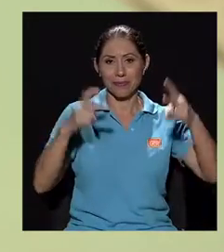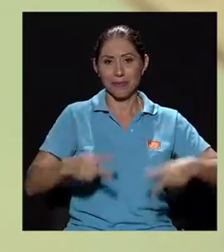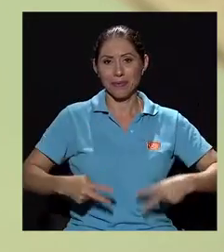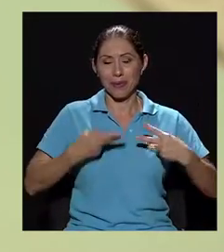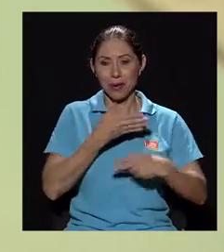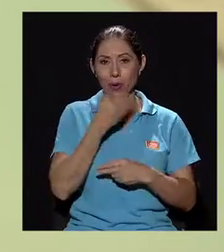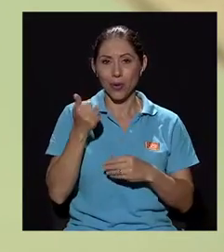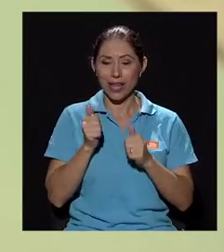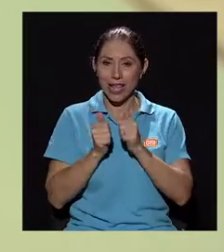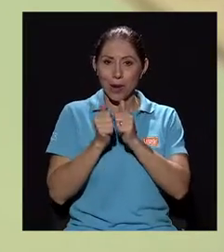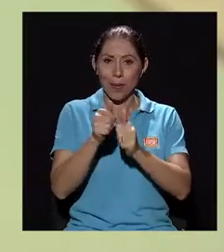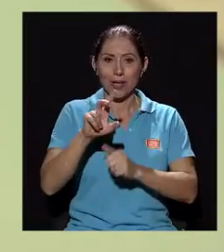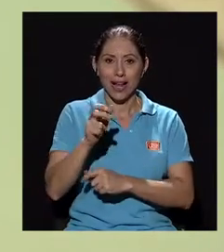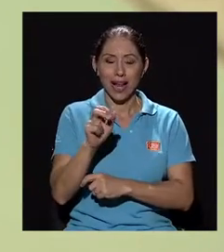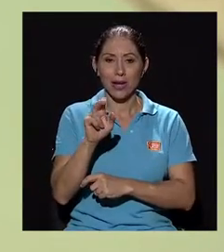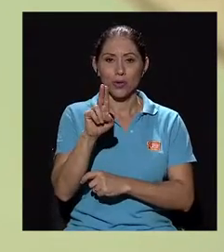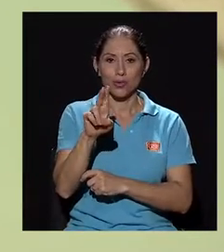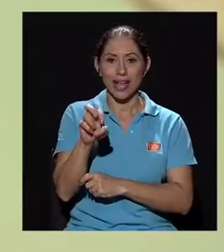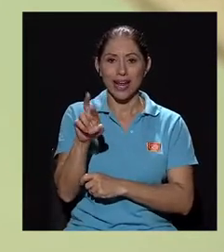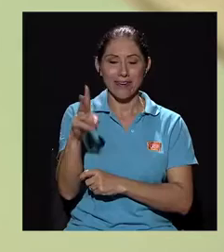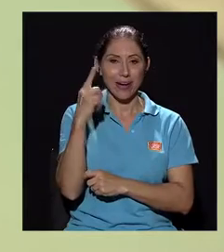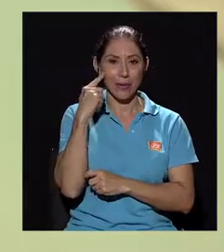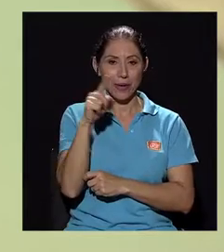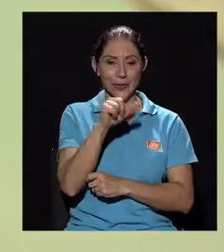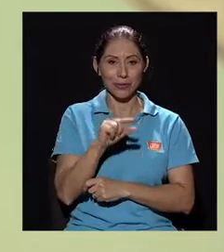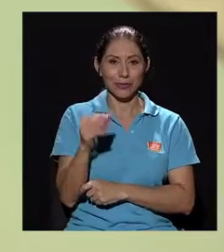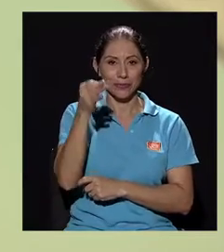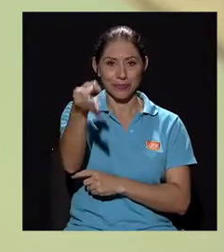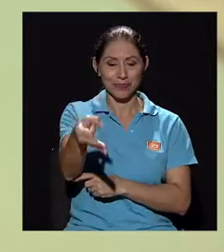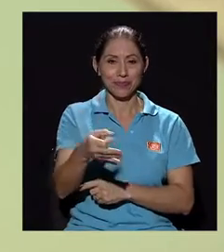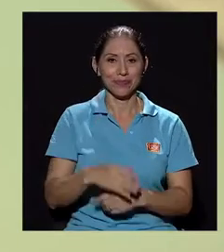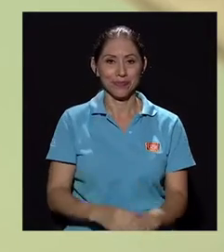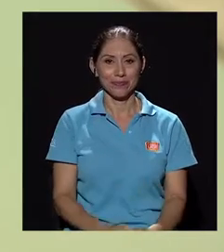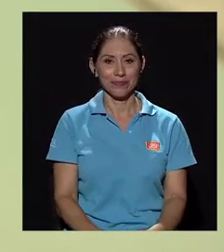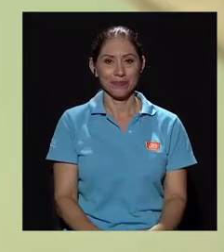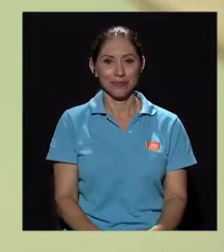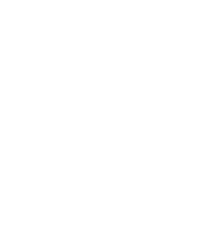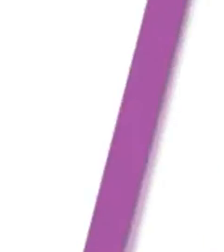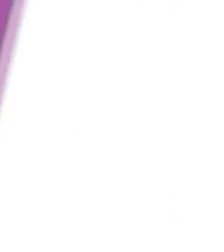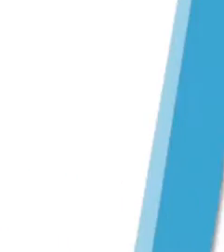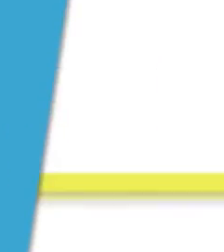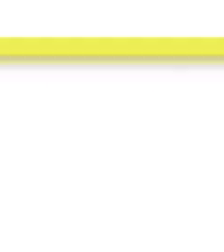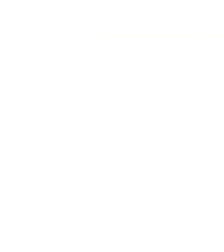en Vivir Mejor y en acompañarnos en Canal UCR. Nos vemos en una próxima. Hasta luego.